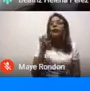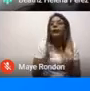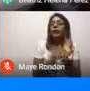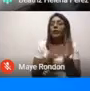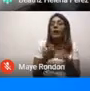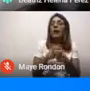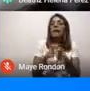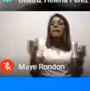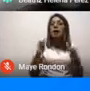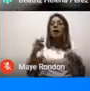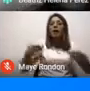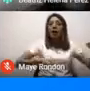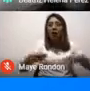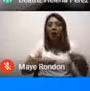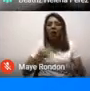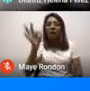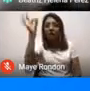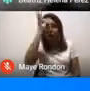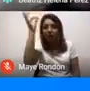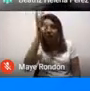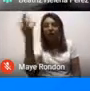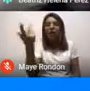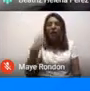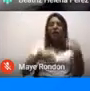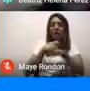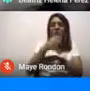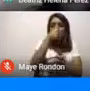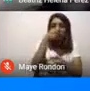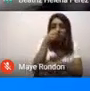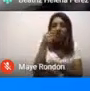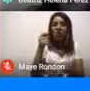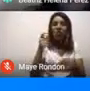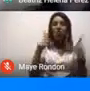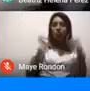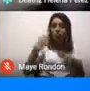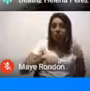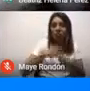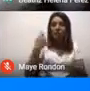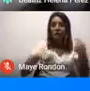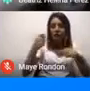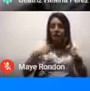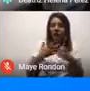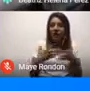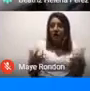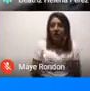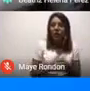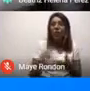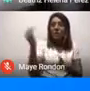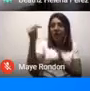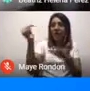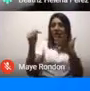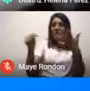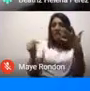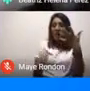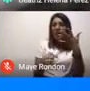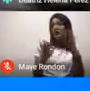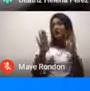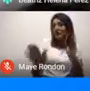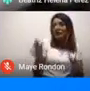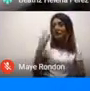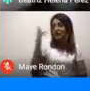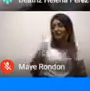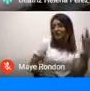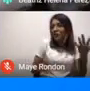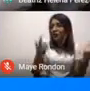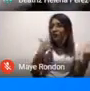del microtráfico en ciertos territorios donde se aumenta el turismo y otros elementos que pues digamos que no vamos a